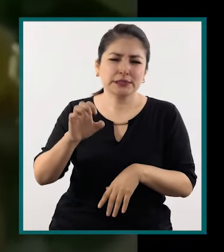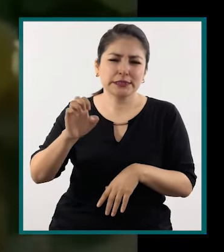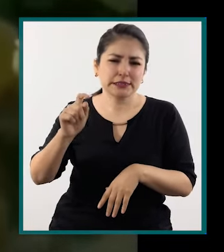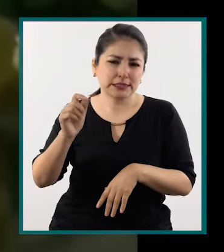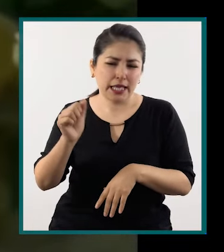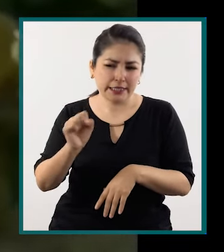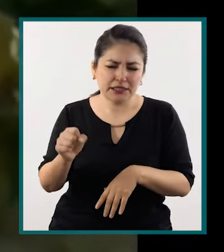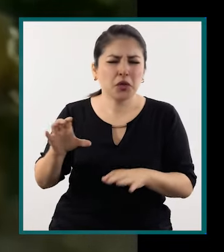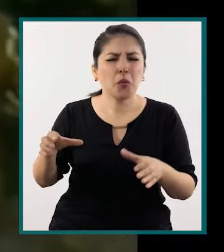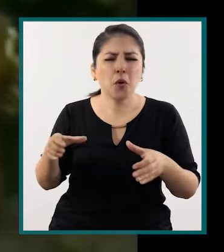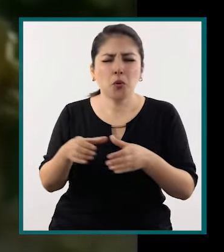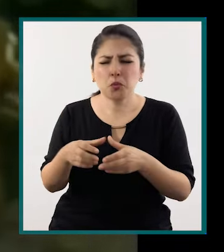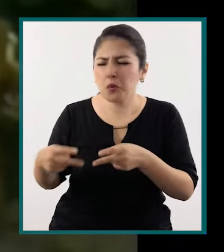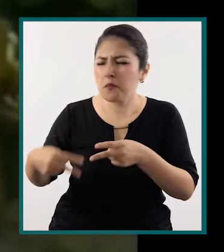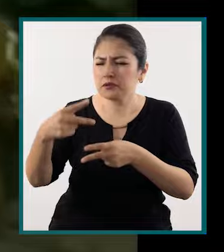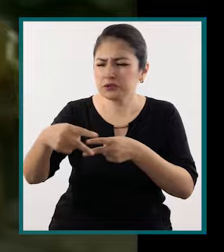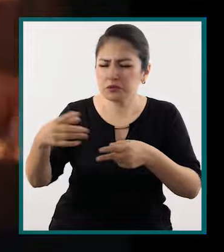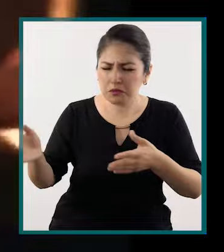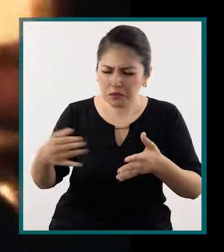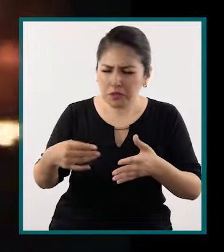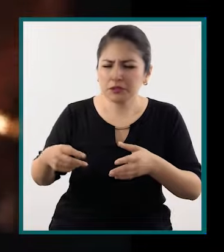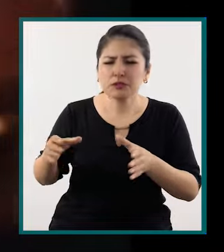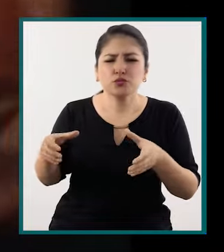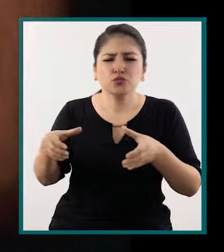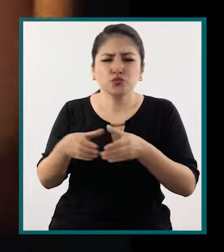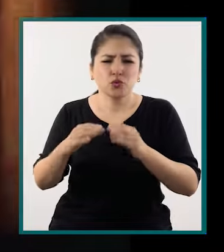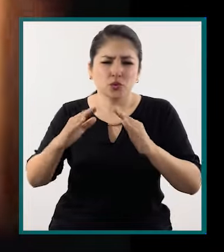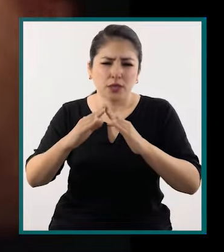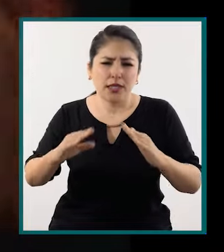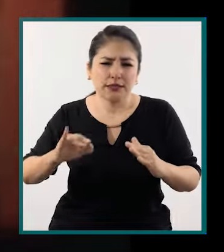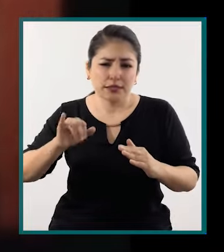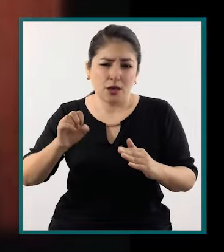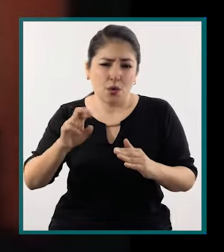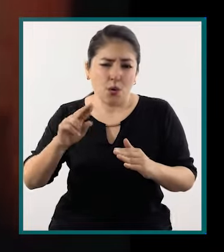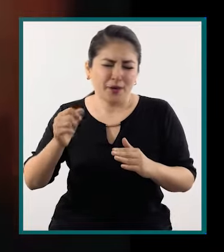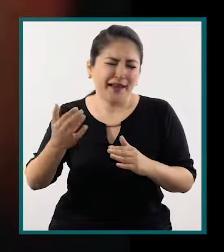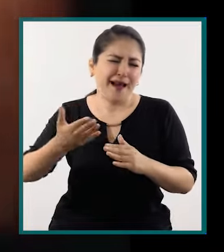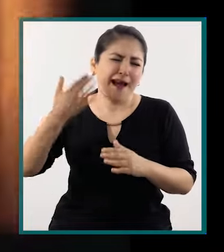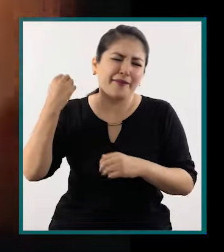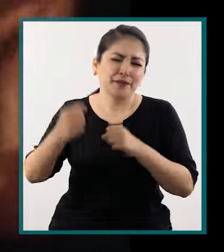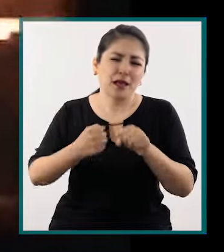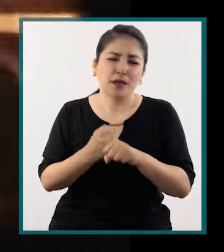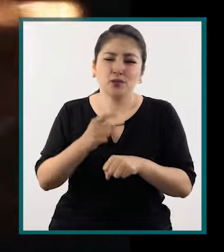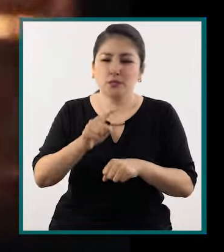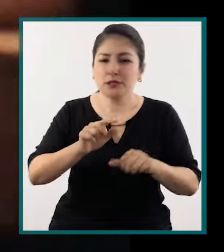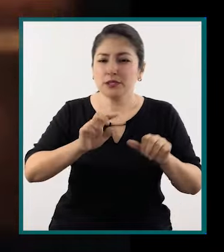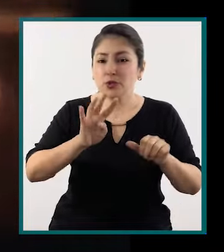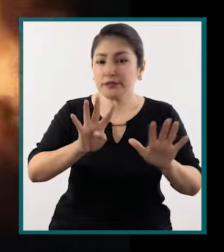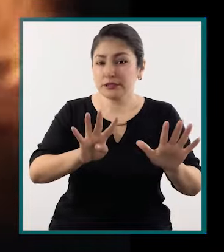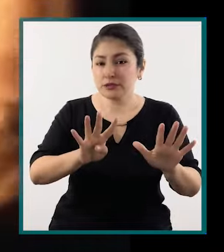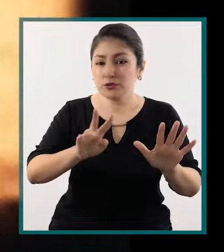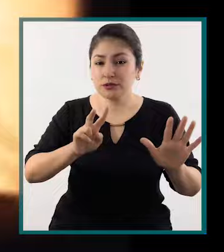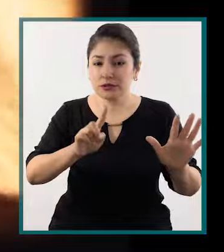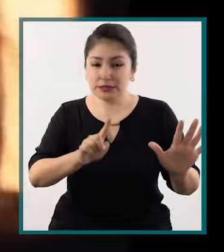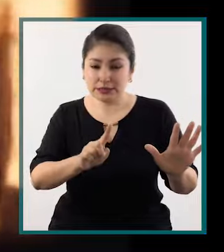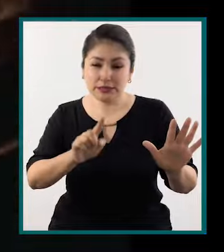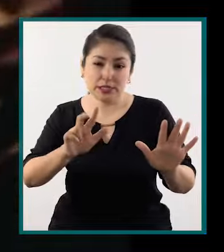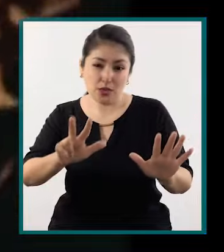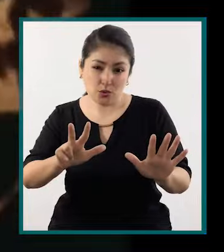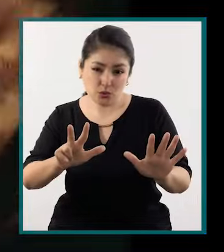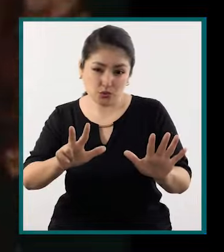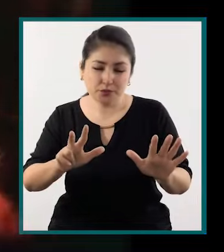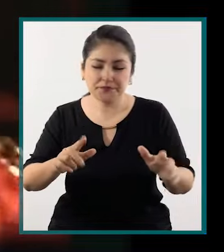de barrio que se juntaban a tocar música en la casa de Jorge allá por 1968. No se imaginaban